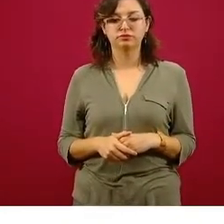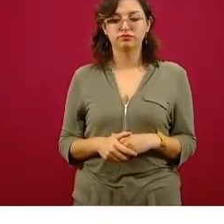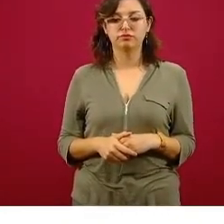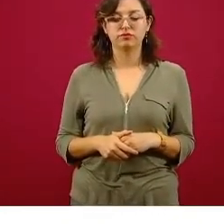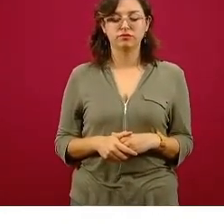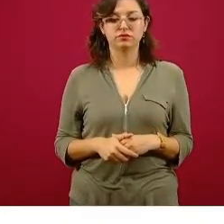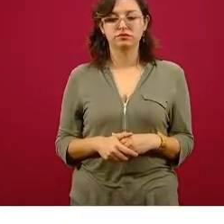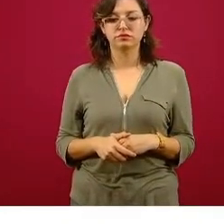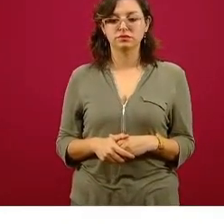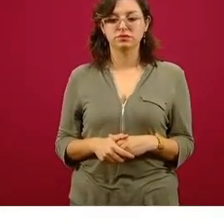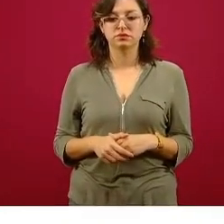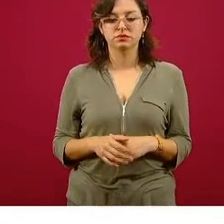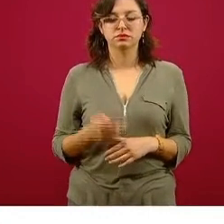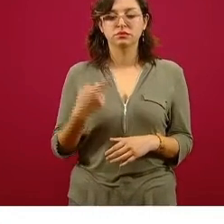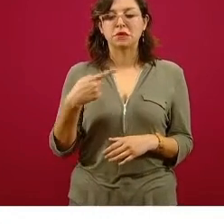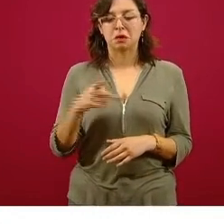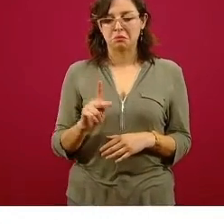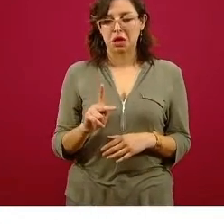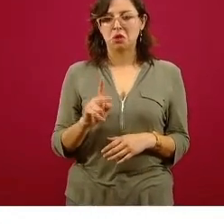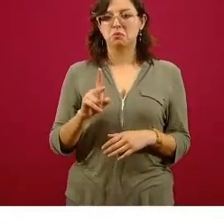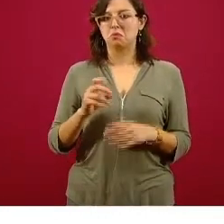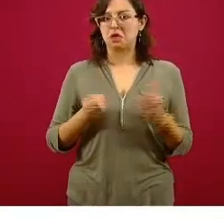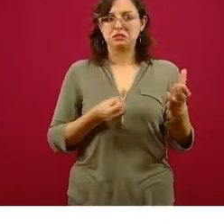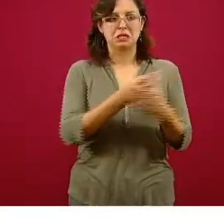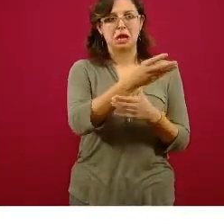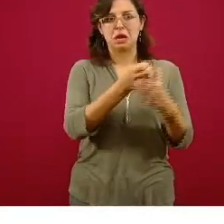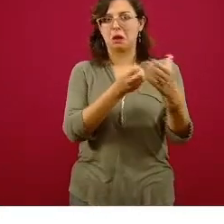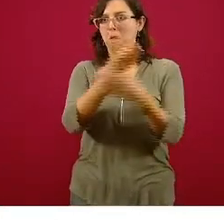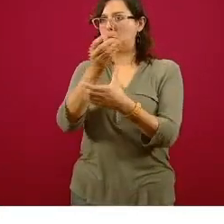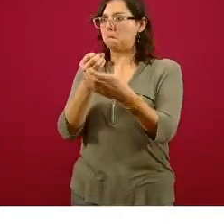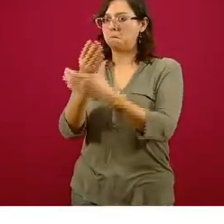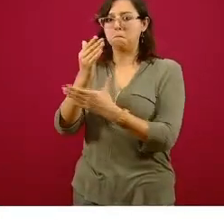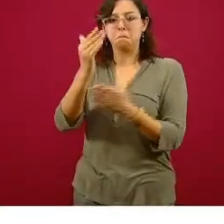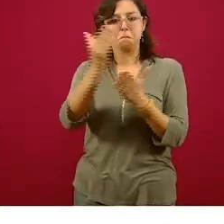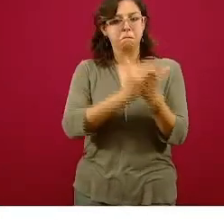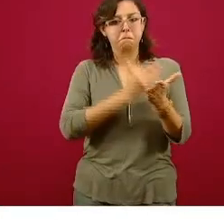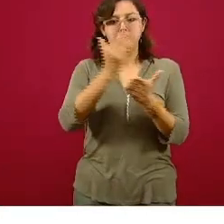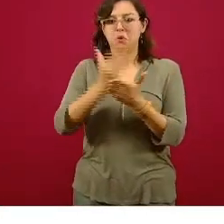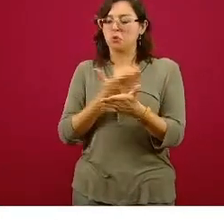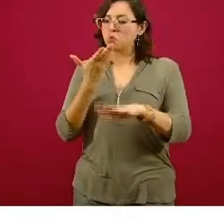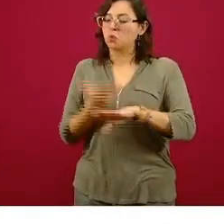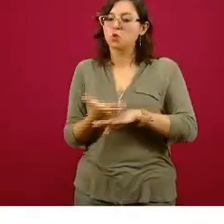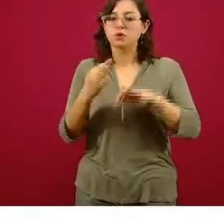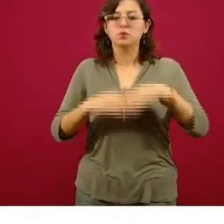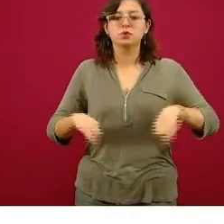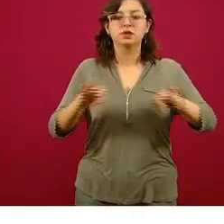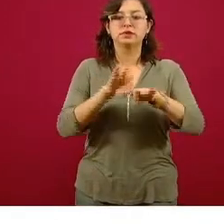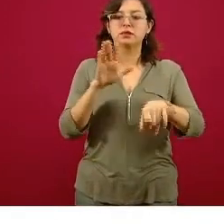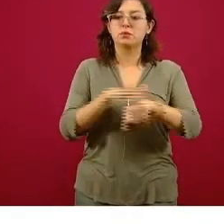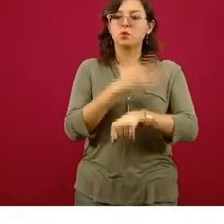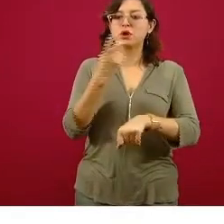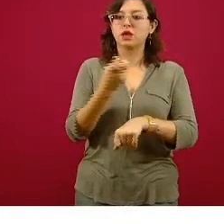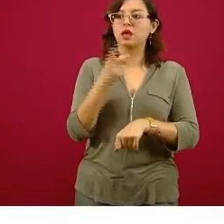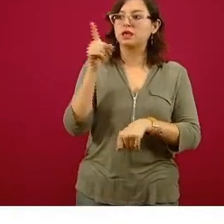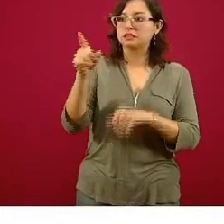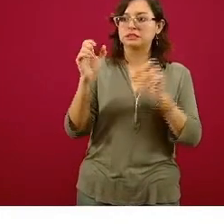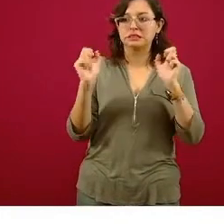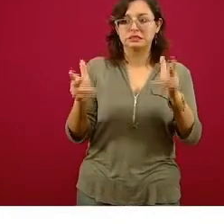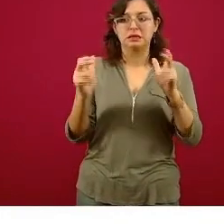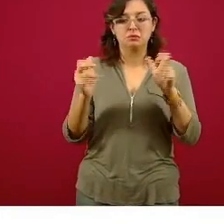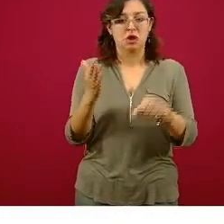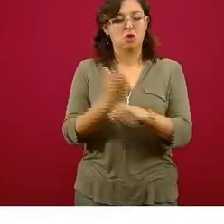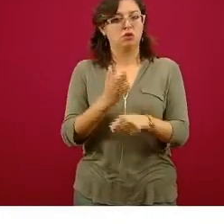recuperando niveles de disminución de la movilidad. Es importantísimo en Chiapas, es uno de los estados con mayor actividad viral en